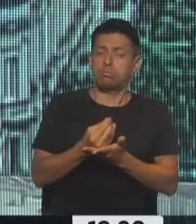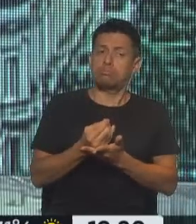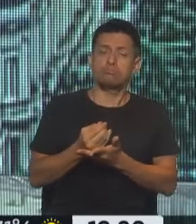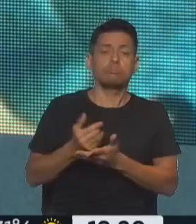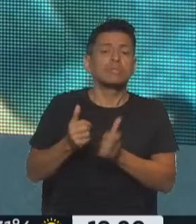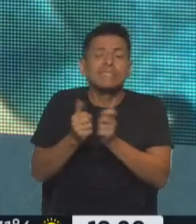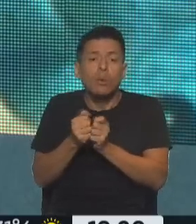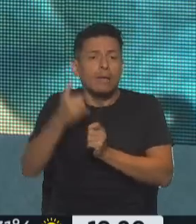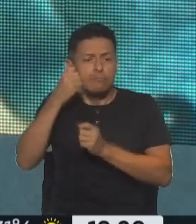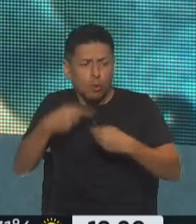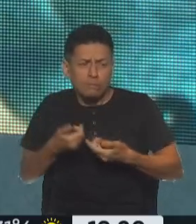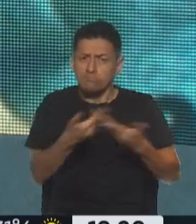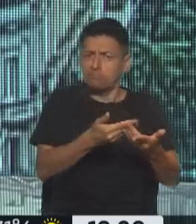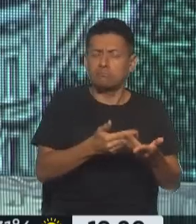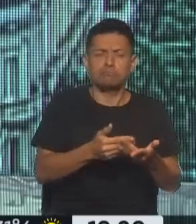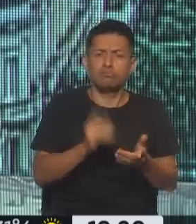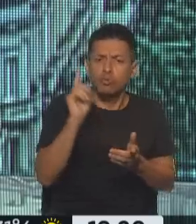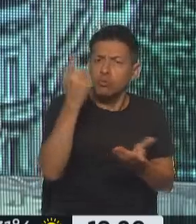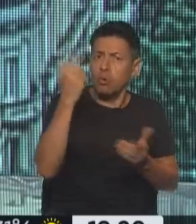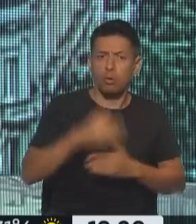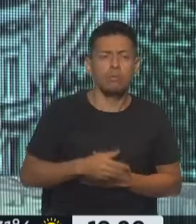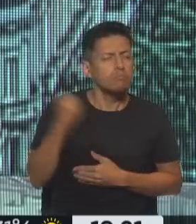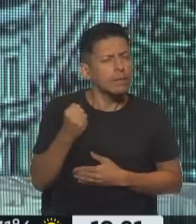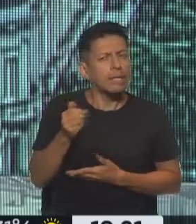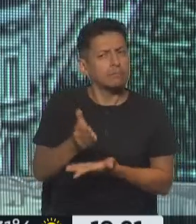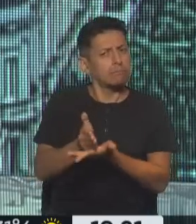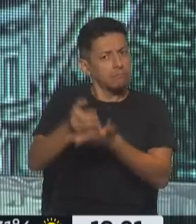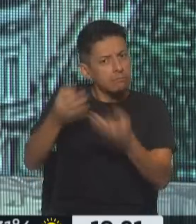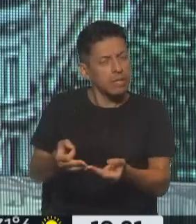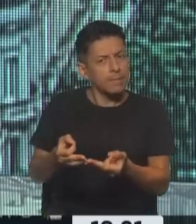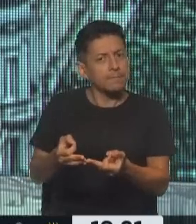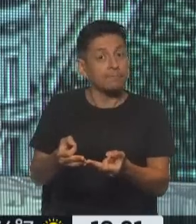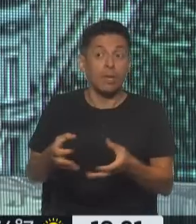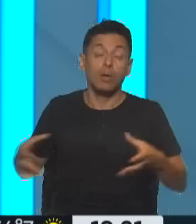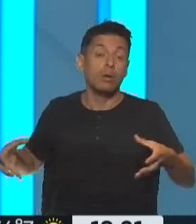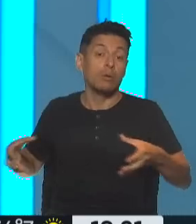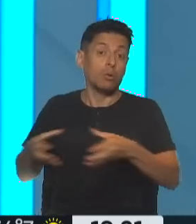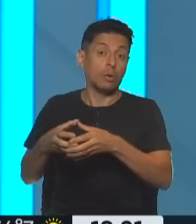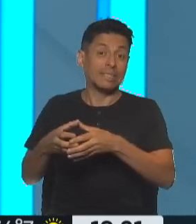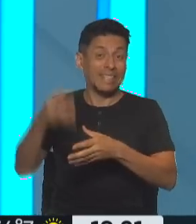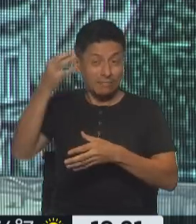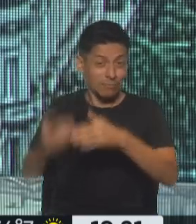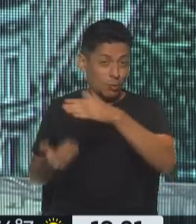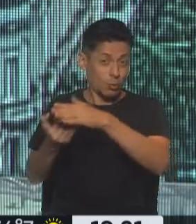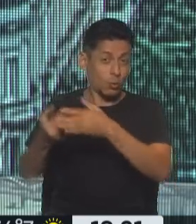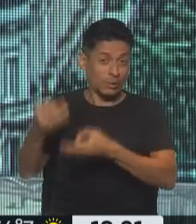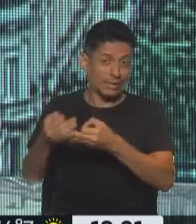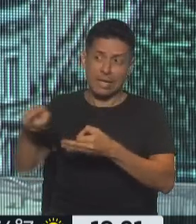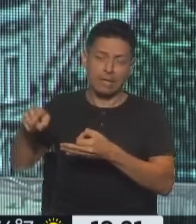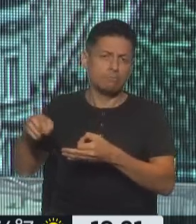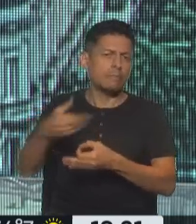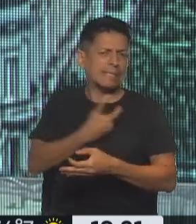La honestidad es condición sine qua non para el presidente de la Corte Suprema de Justicia. Los jueces no deben serlo, sino también